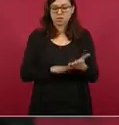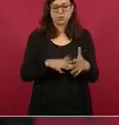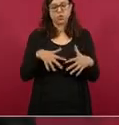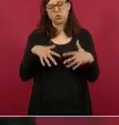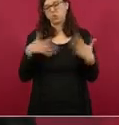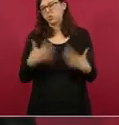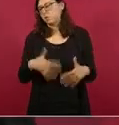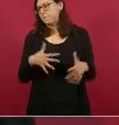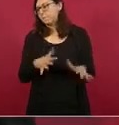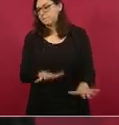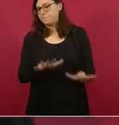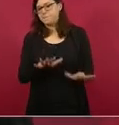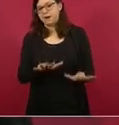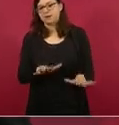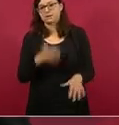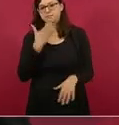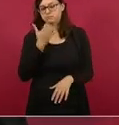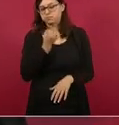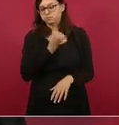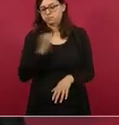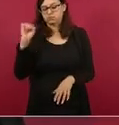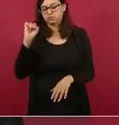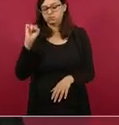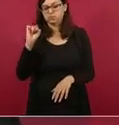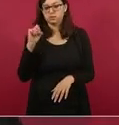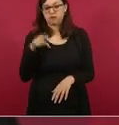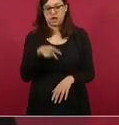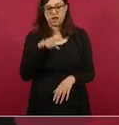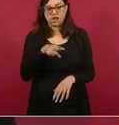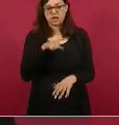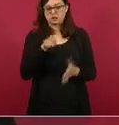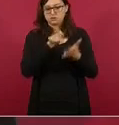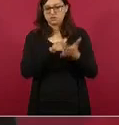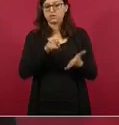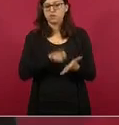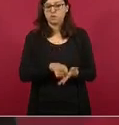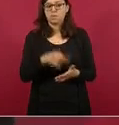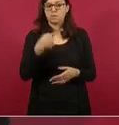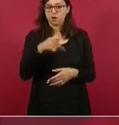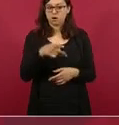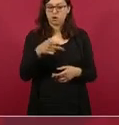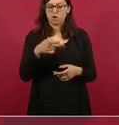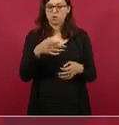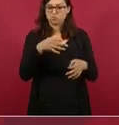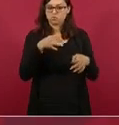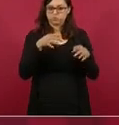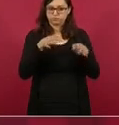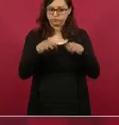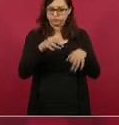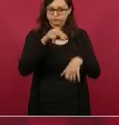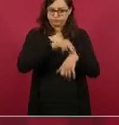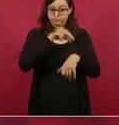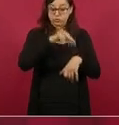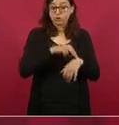magistral. Creo que era médico este escritor. Bueno, pues su nieto